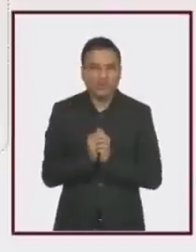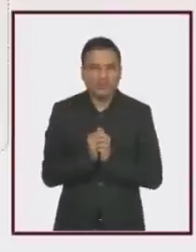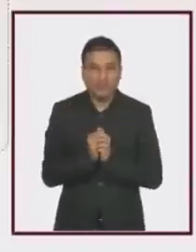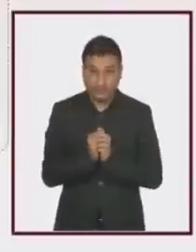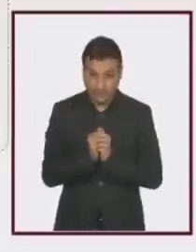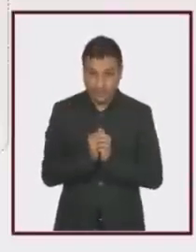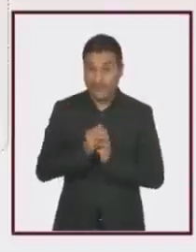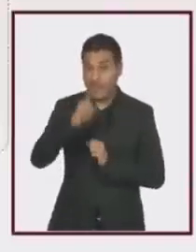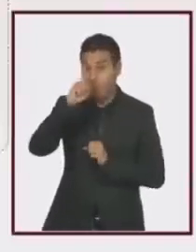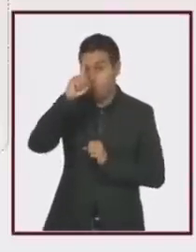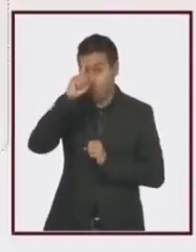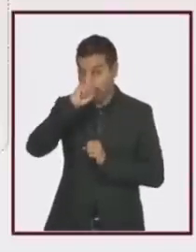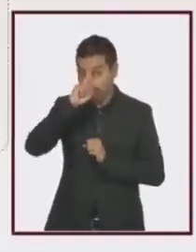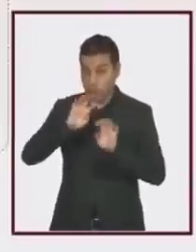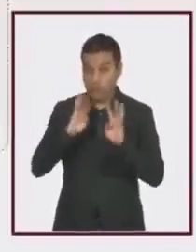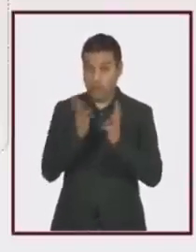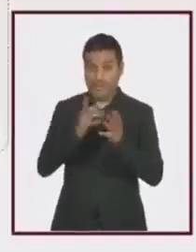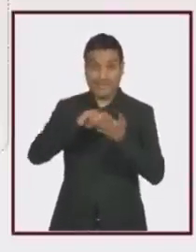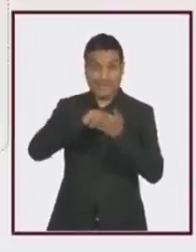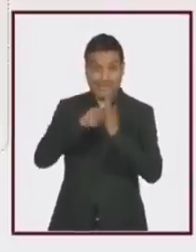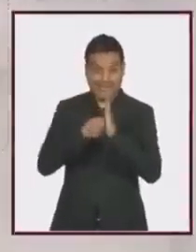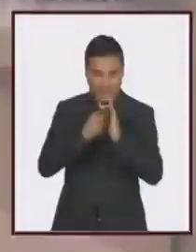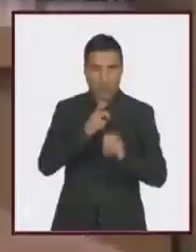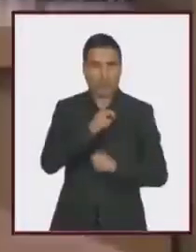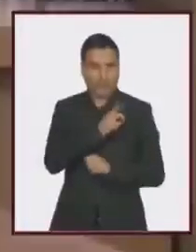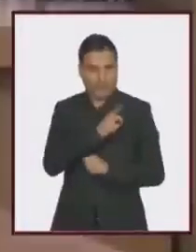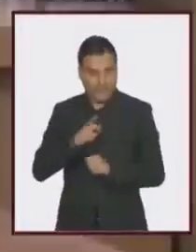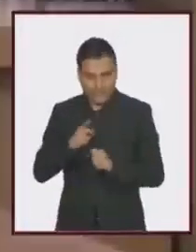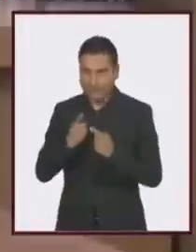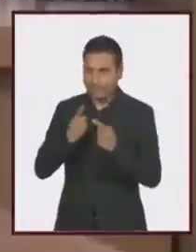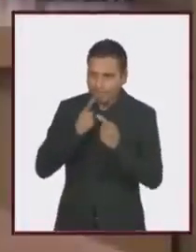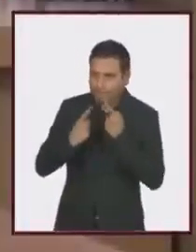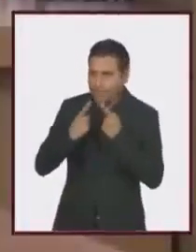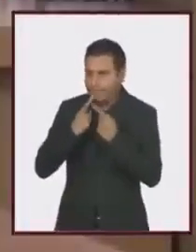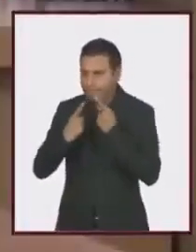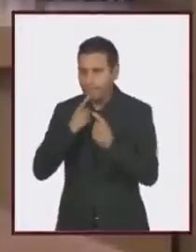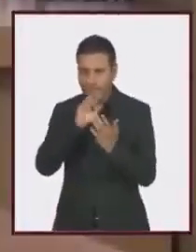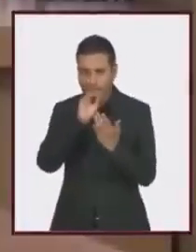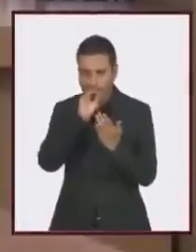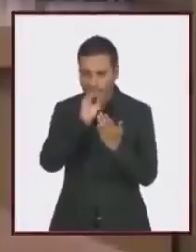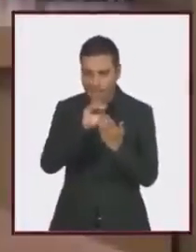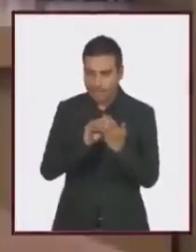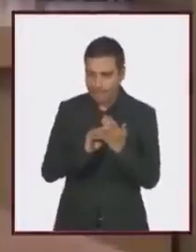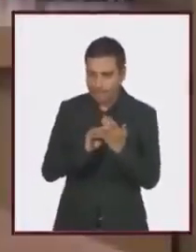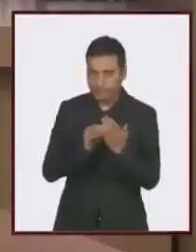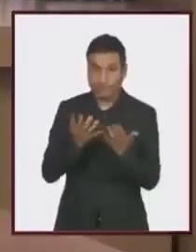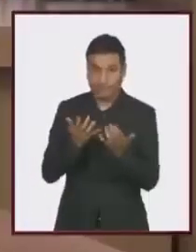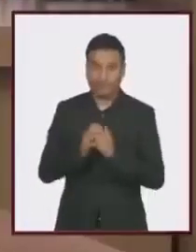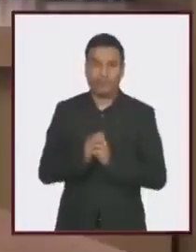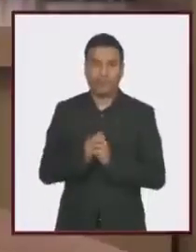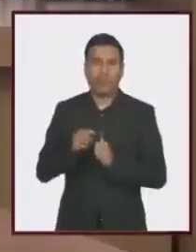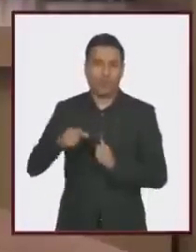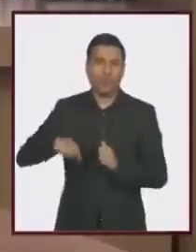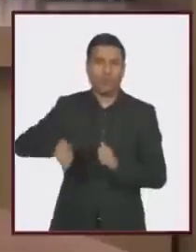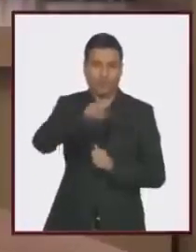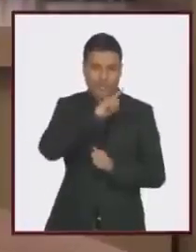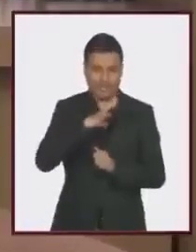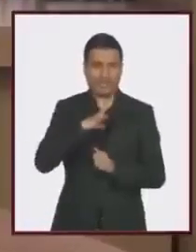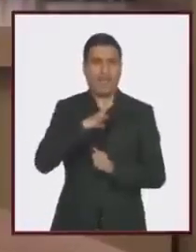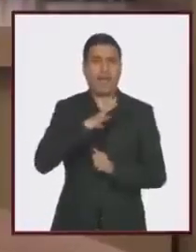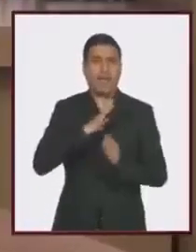técnicos. Nosotros y ustedes tienen como referente nacional su